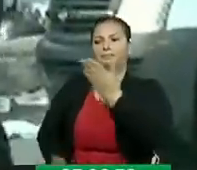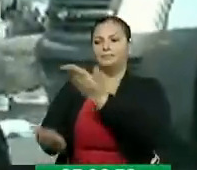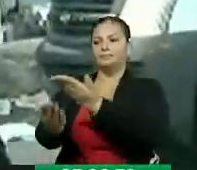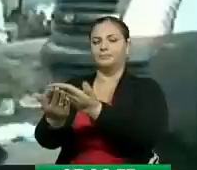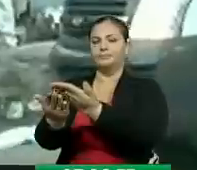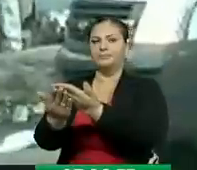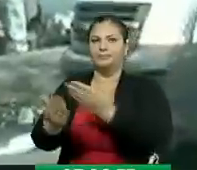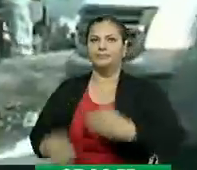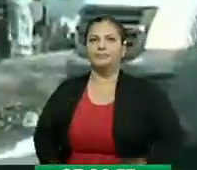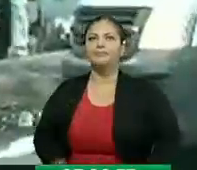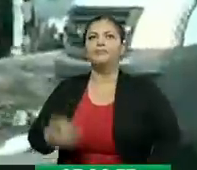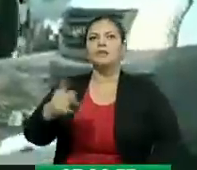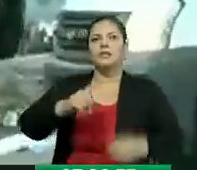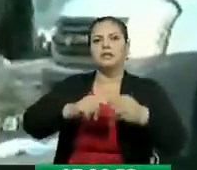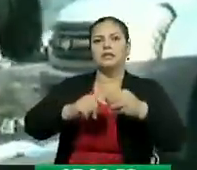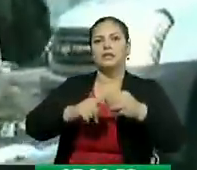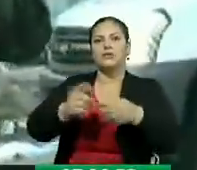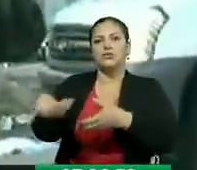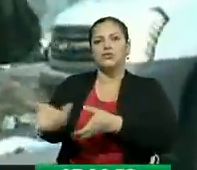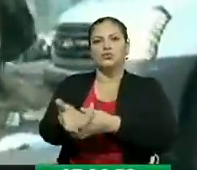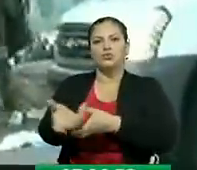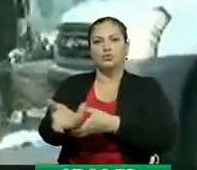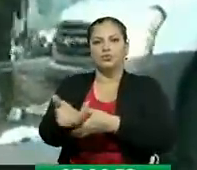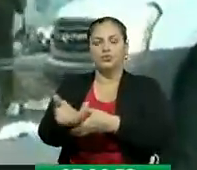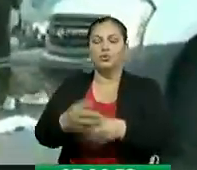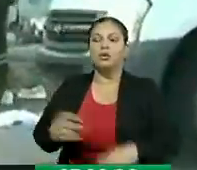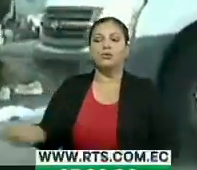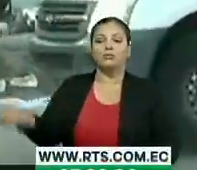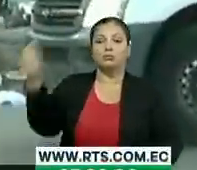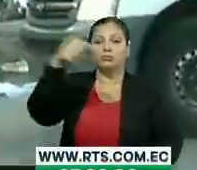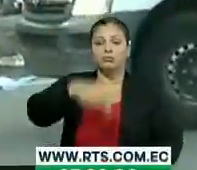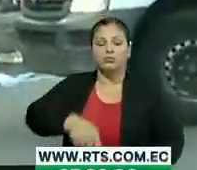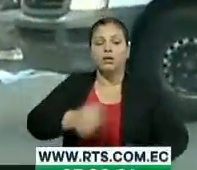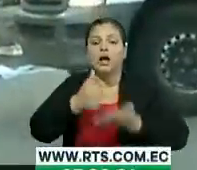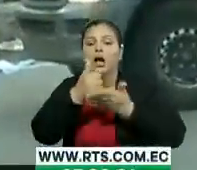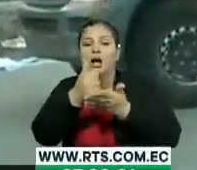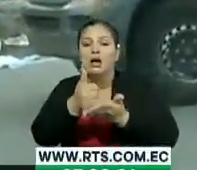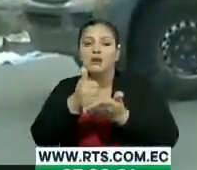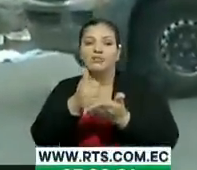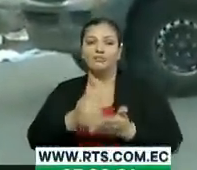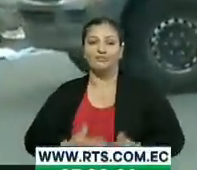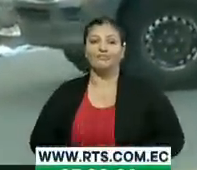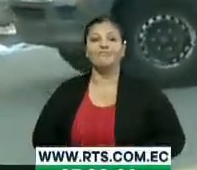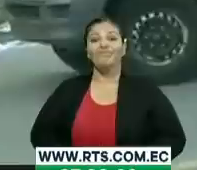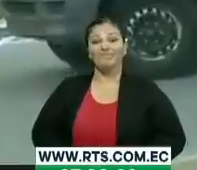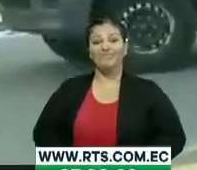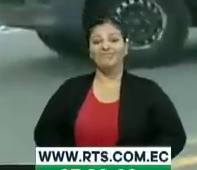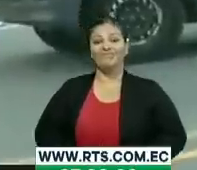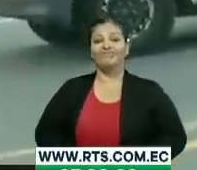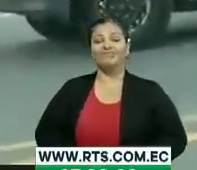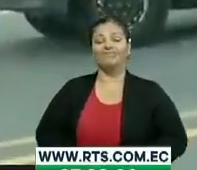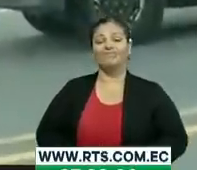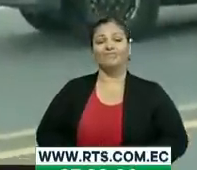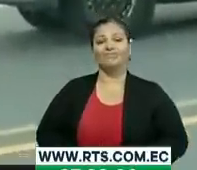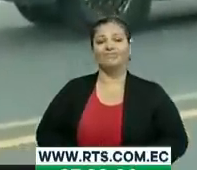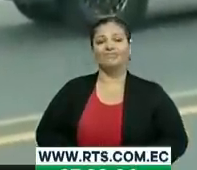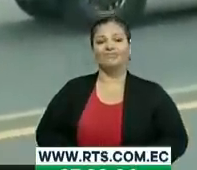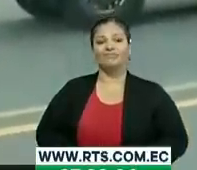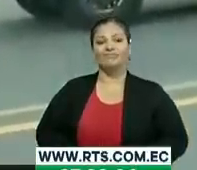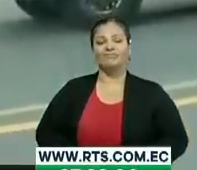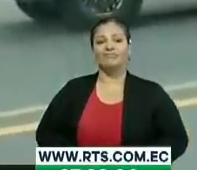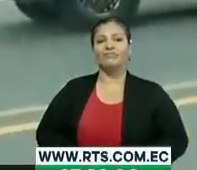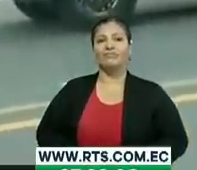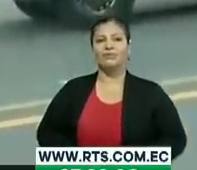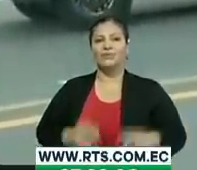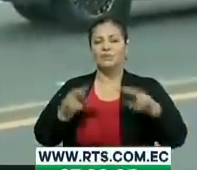Quito, quienes llegaron a este lugar, fueron los primeros en arribar, y como les manifestábamos, amigos televidentes,